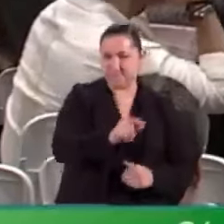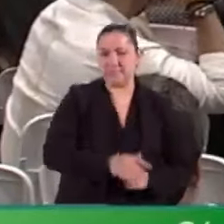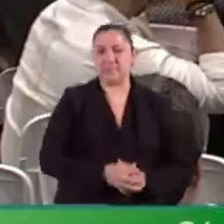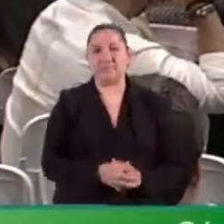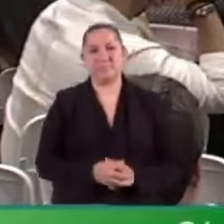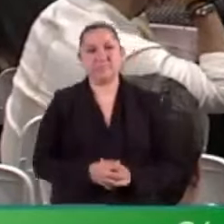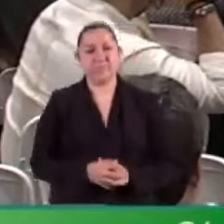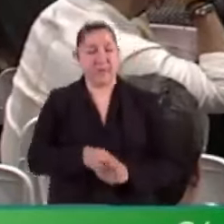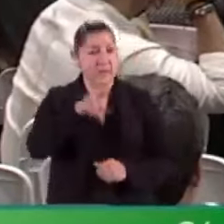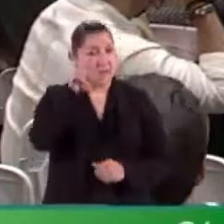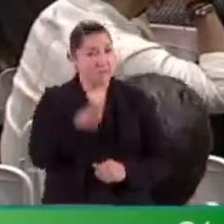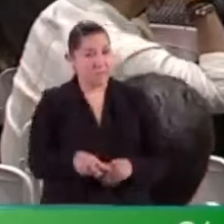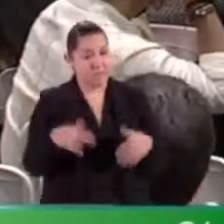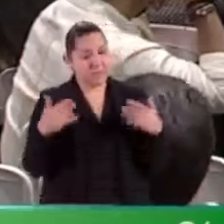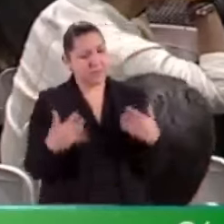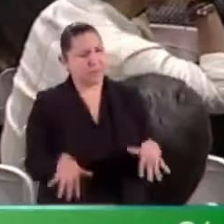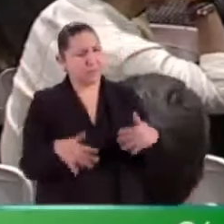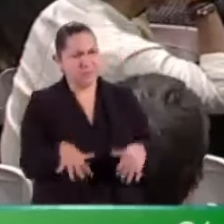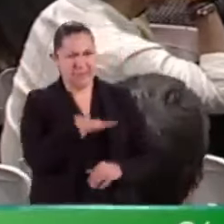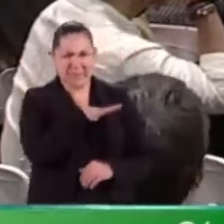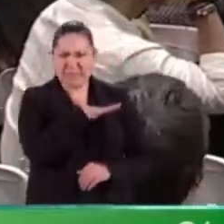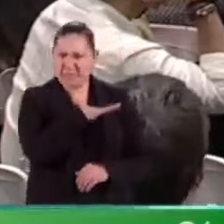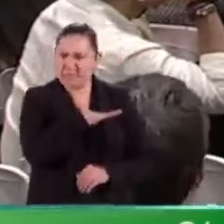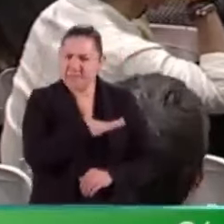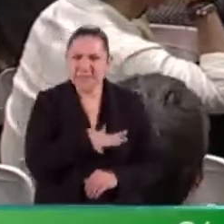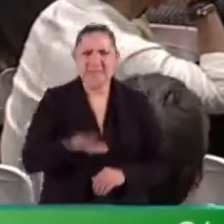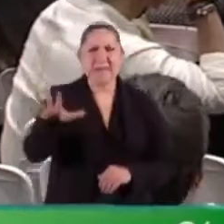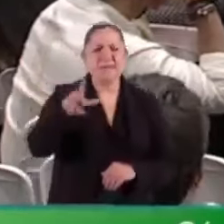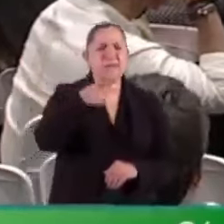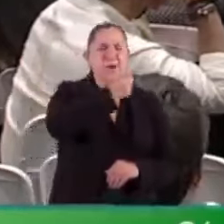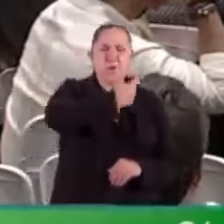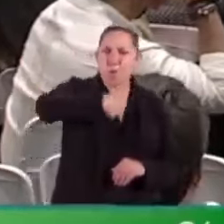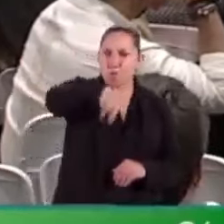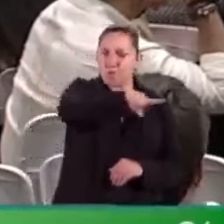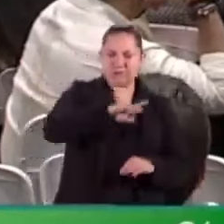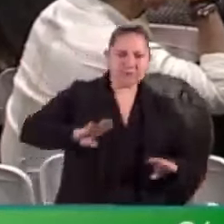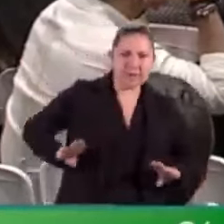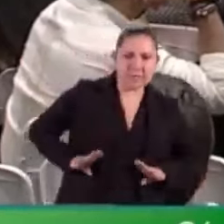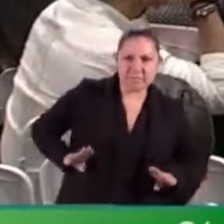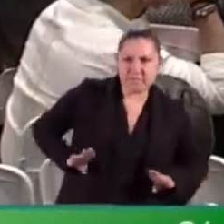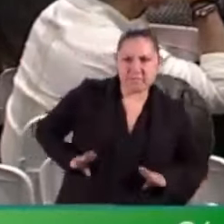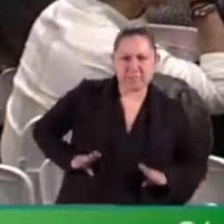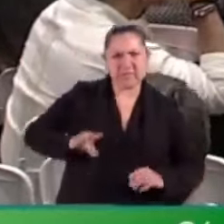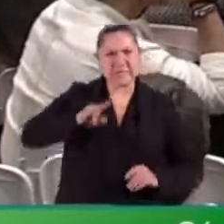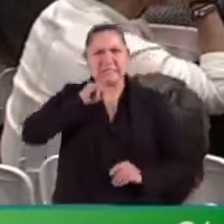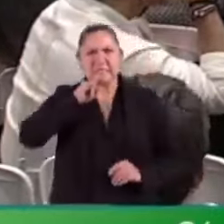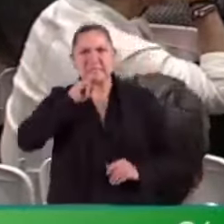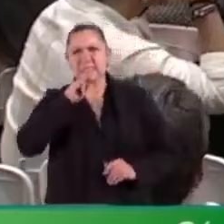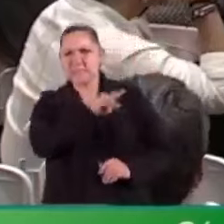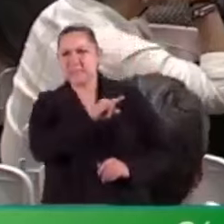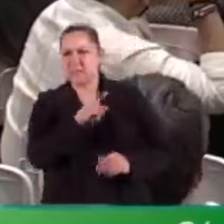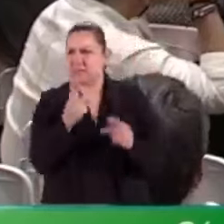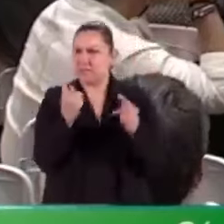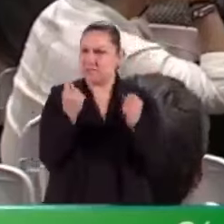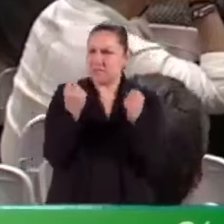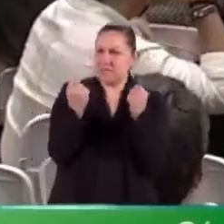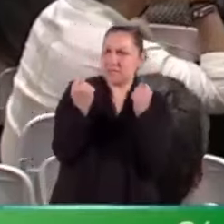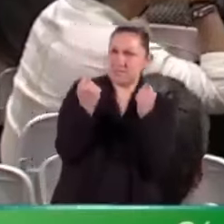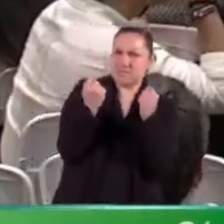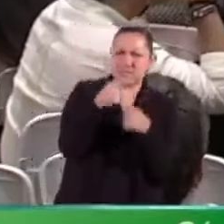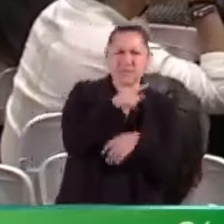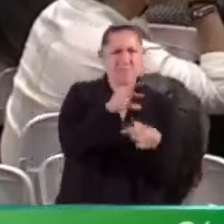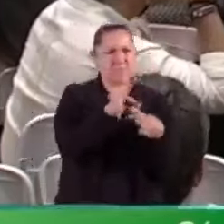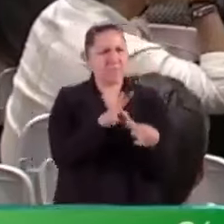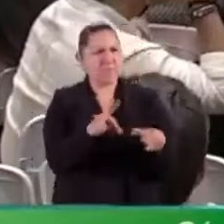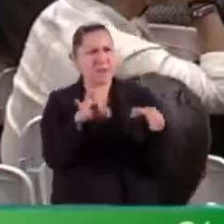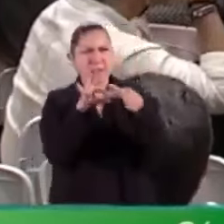increíble el cinismo, la hipocresía, la falsedad con la que